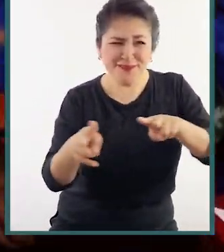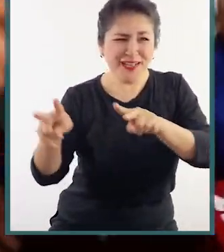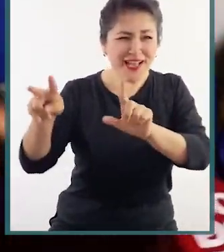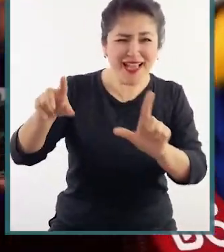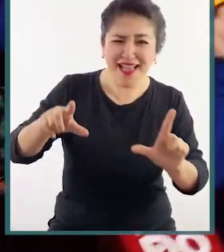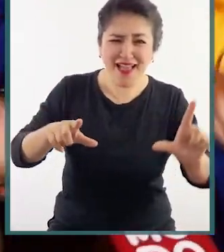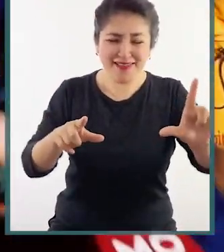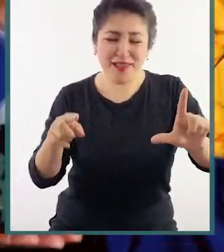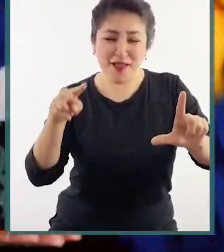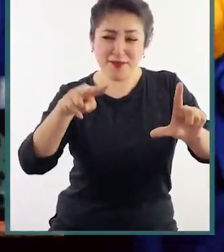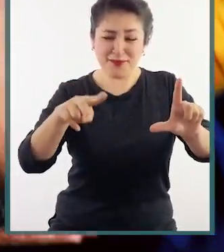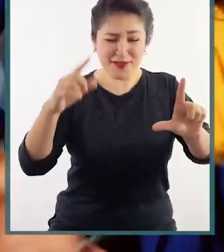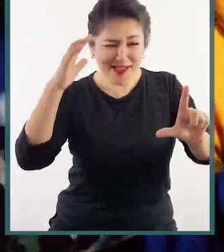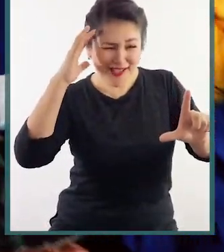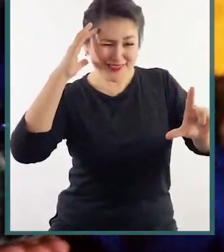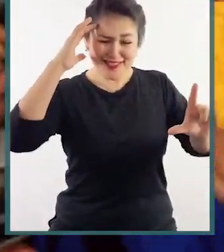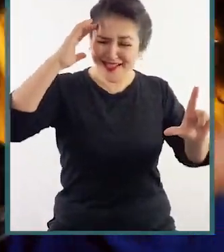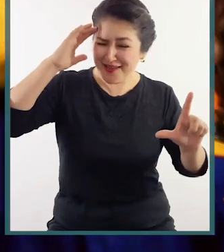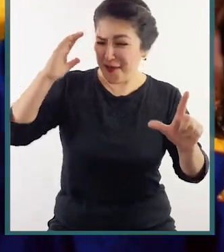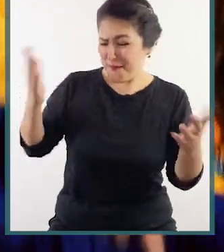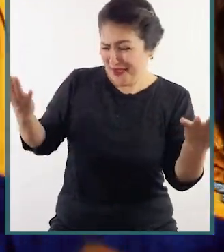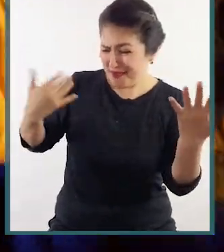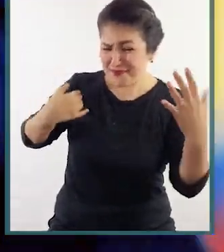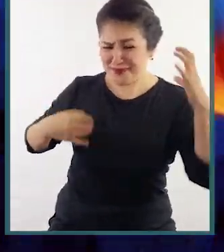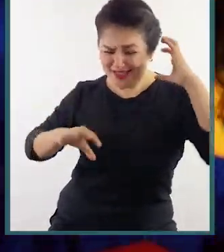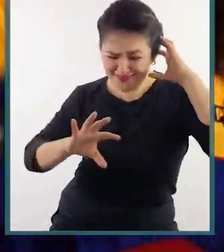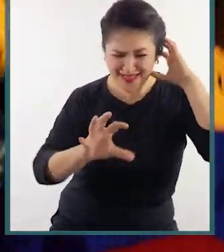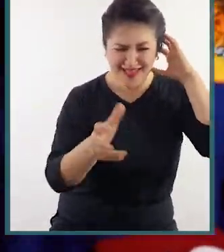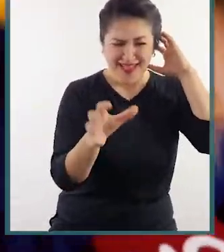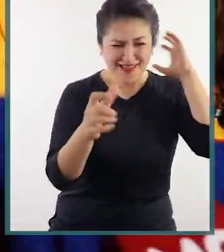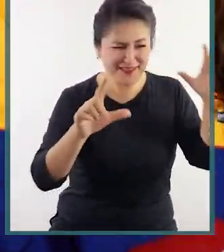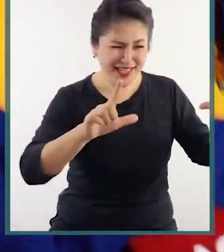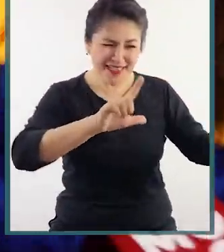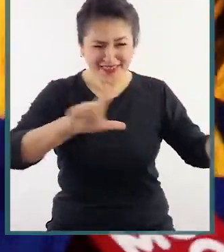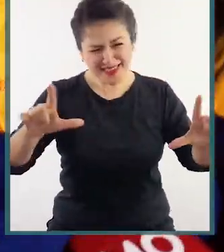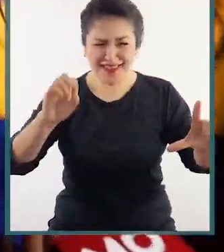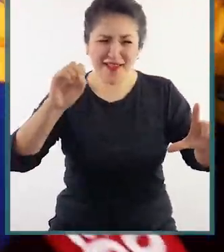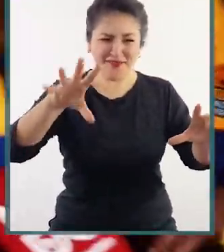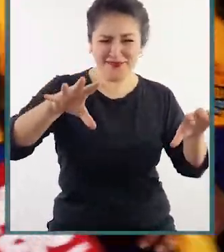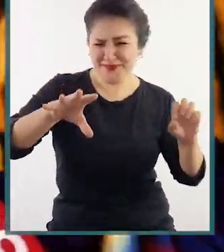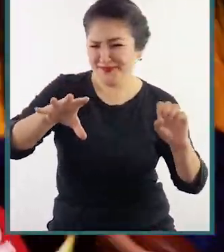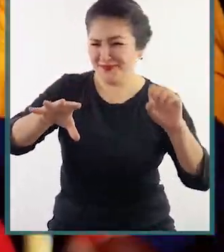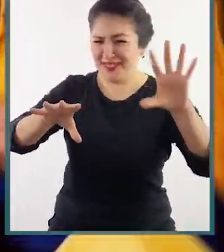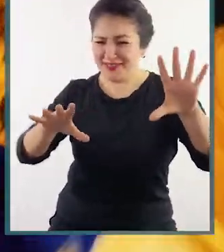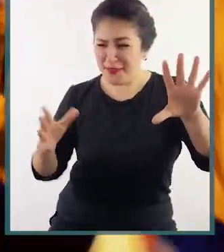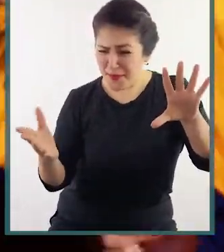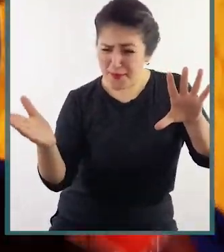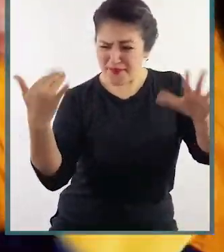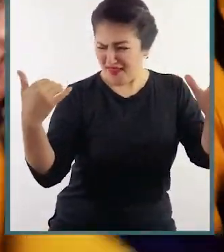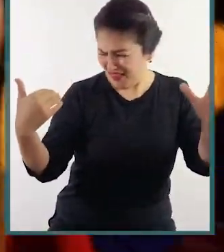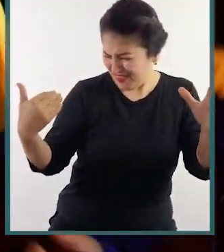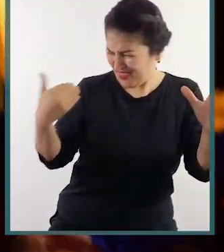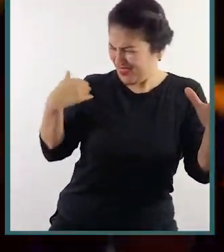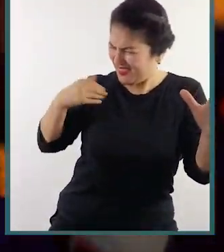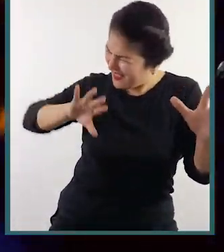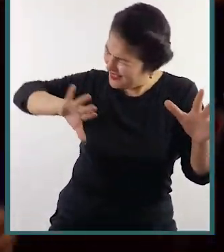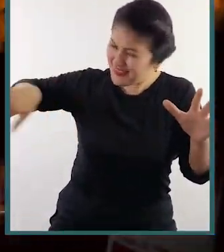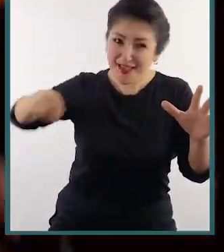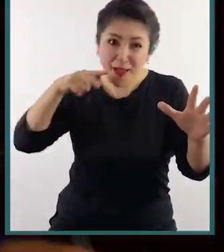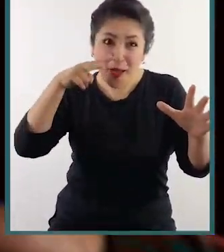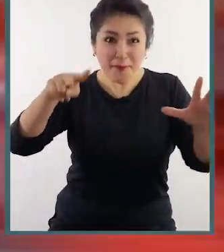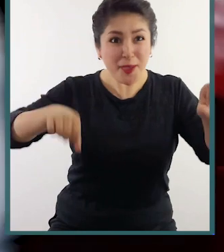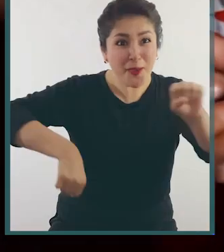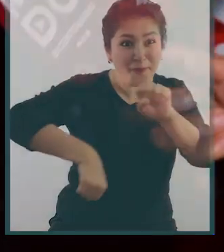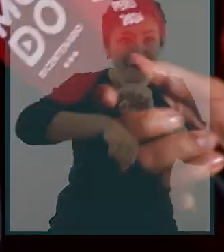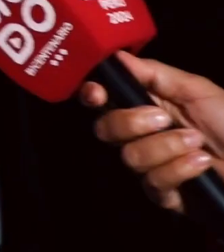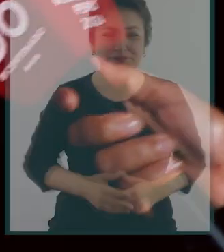coja la L, si no está alentando. Mami, prenda la radio, encienda la tele y no me molesten que hoy juega la